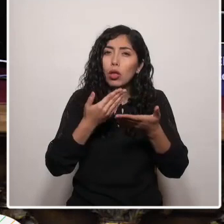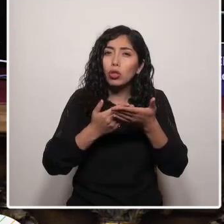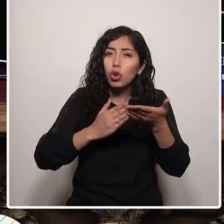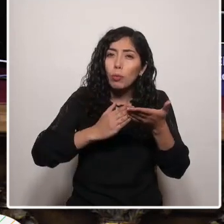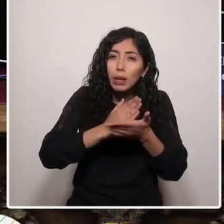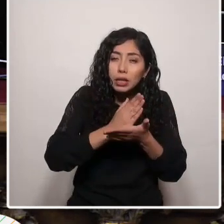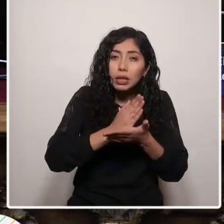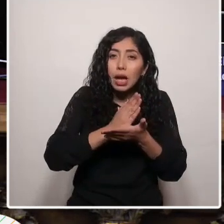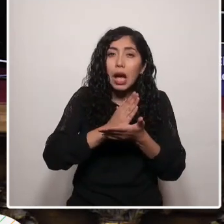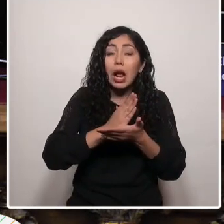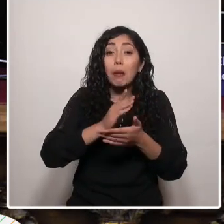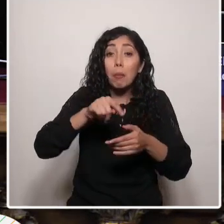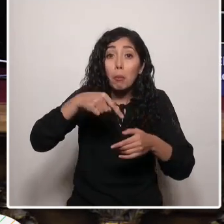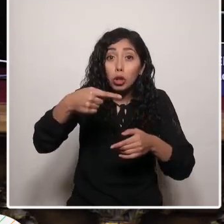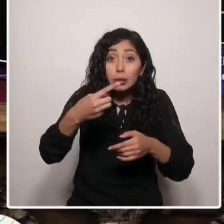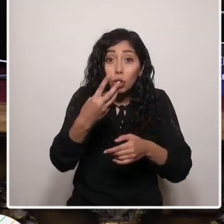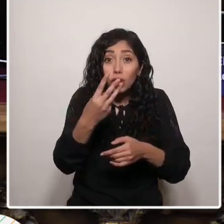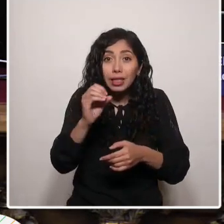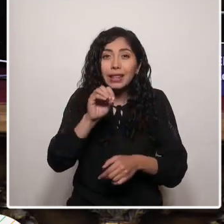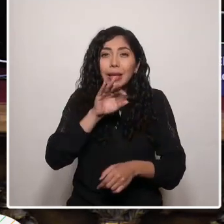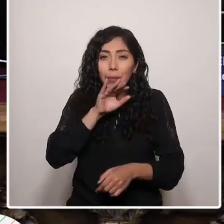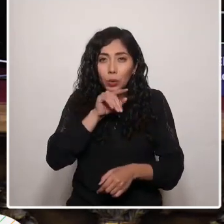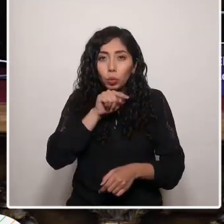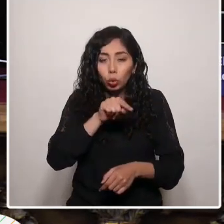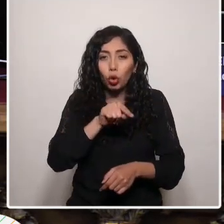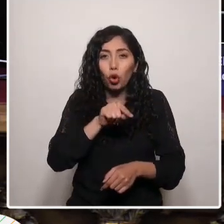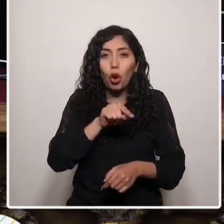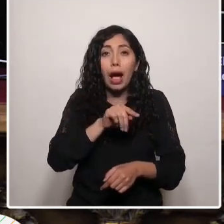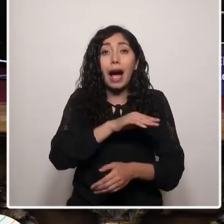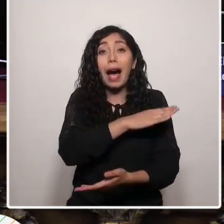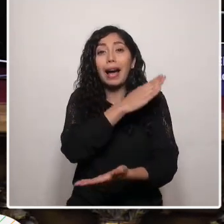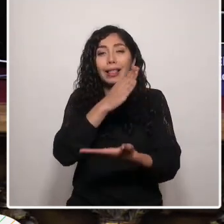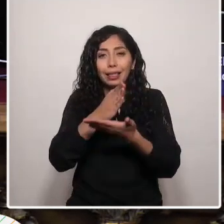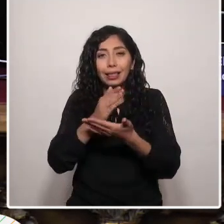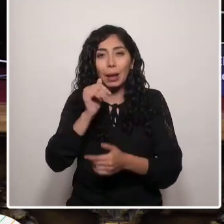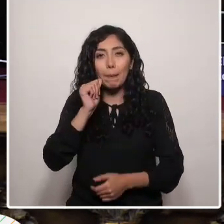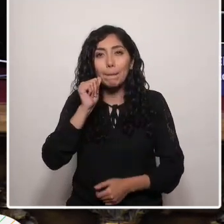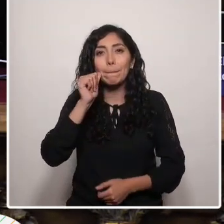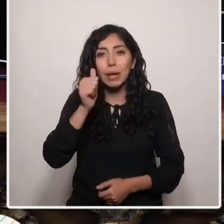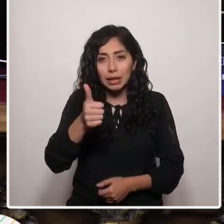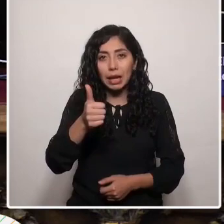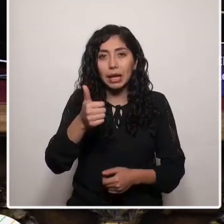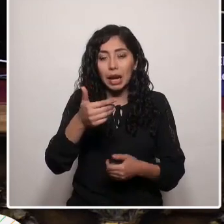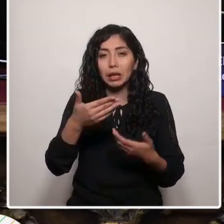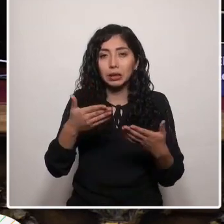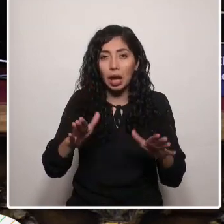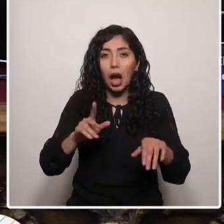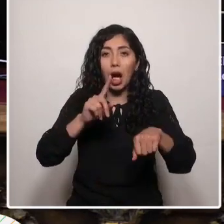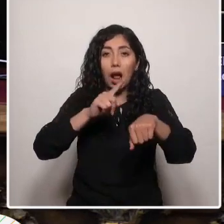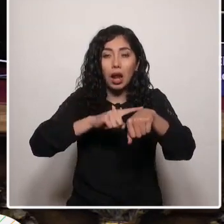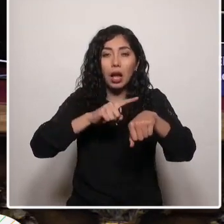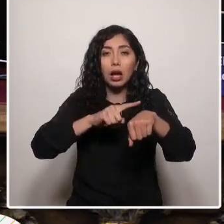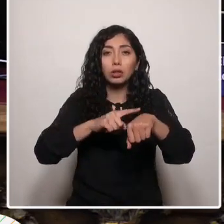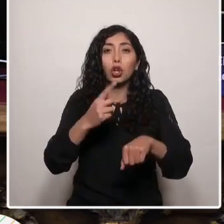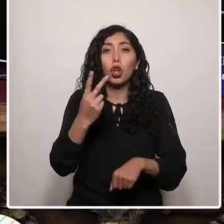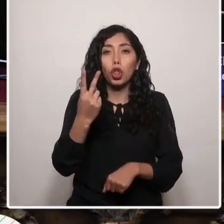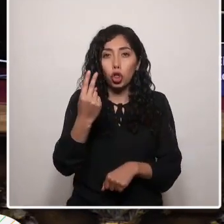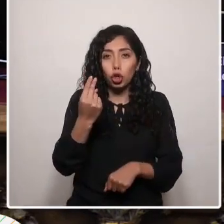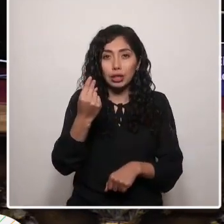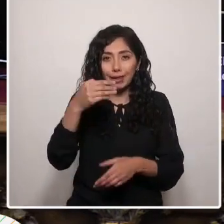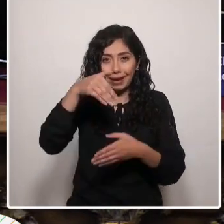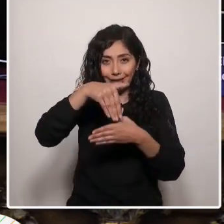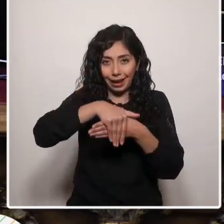de la próxima media hora y se va a cerrar mañana a las 12 al